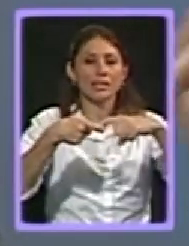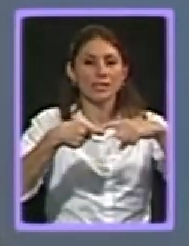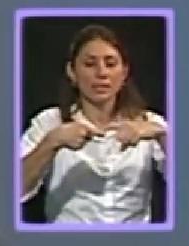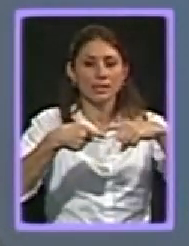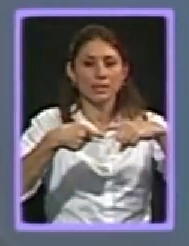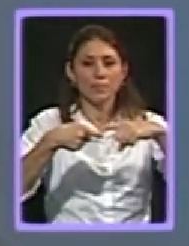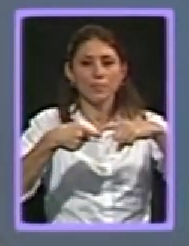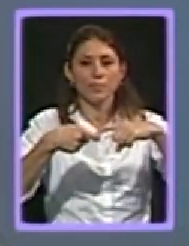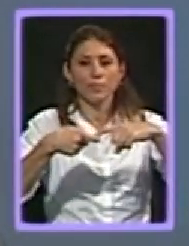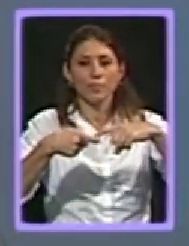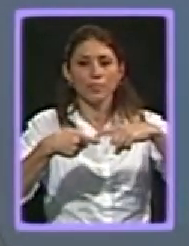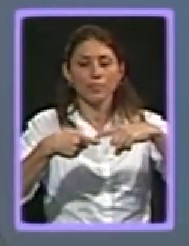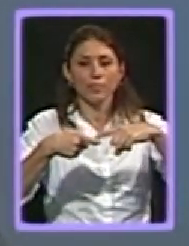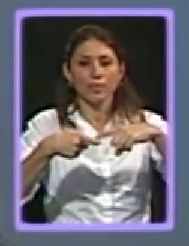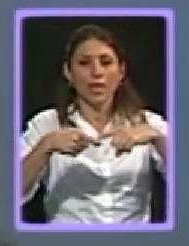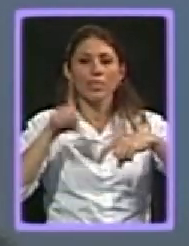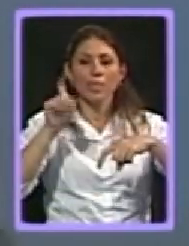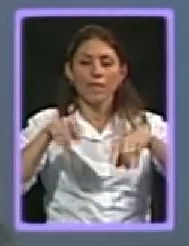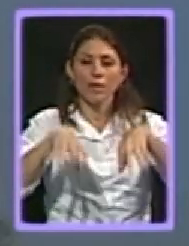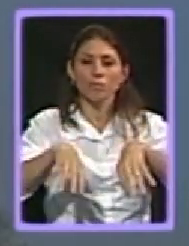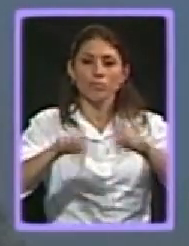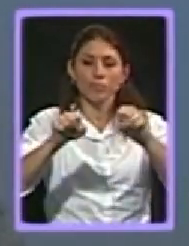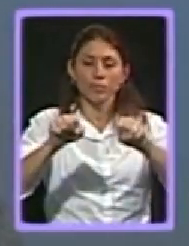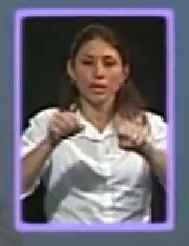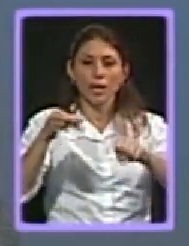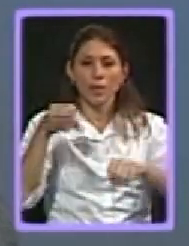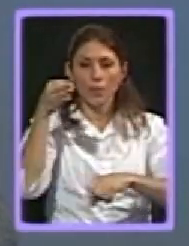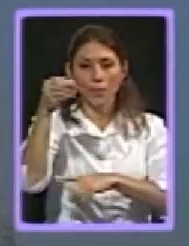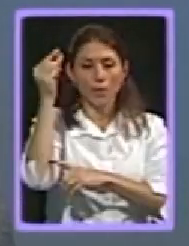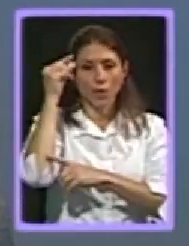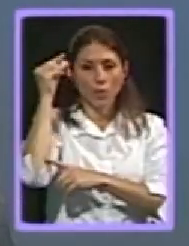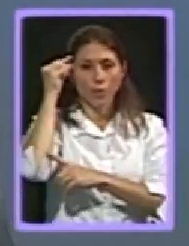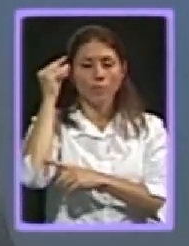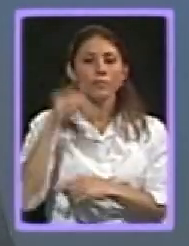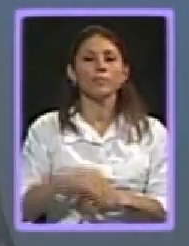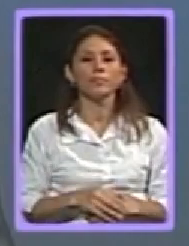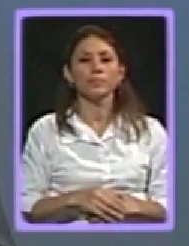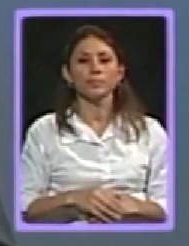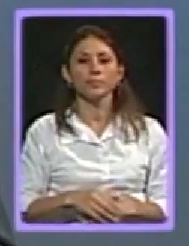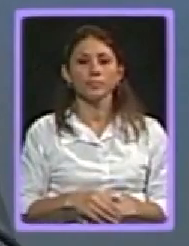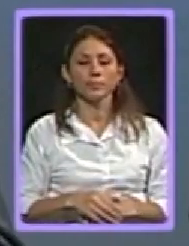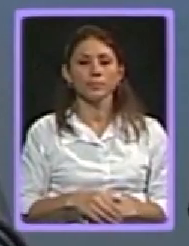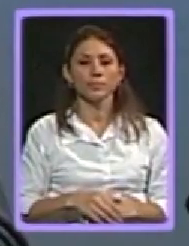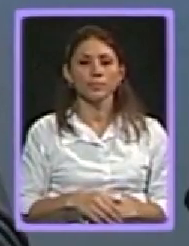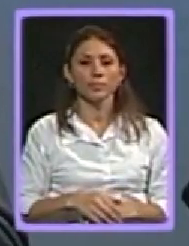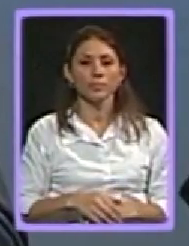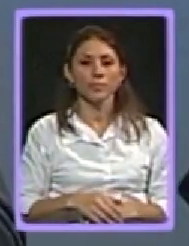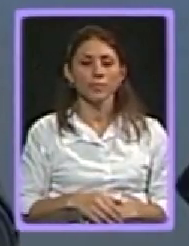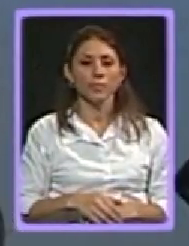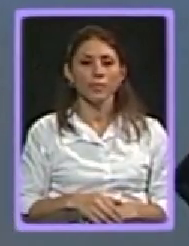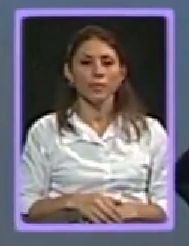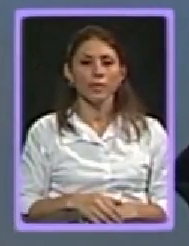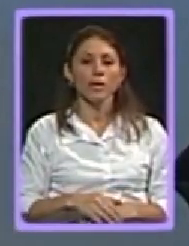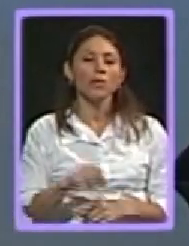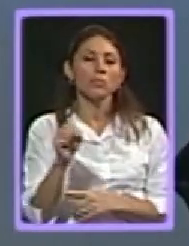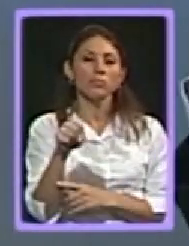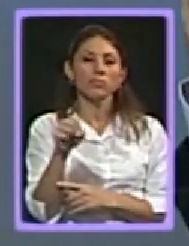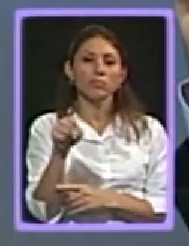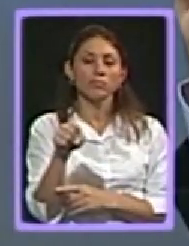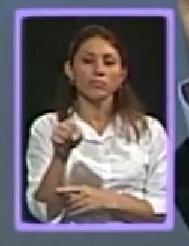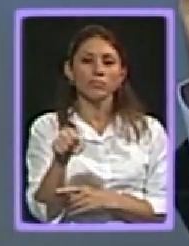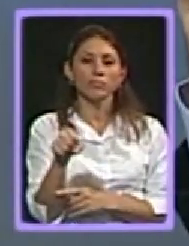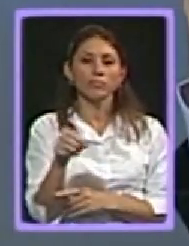usted que es importante tener en cuenta? ¿Cómo no?